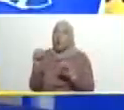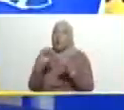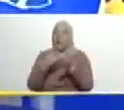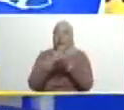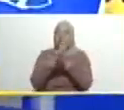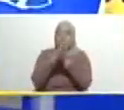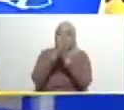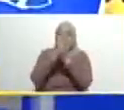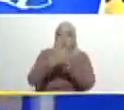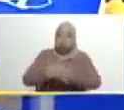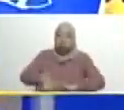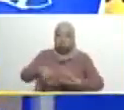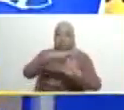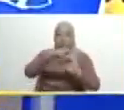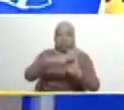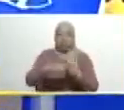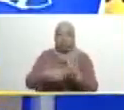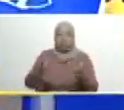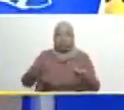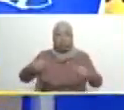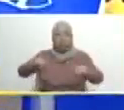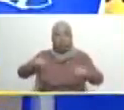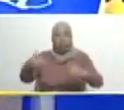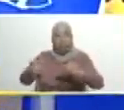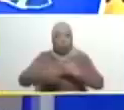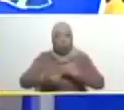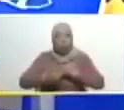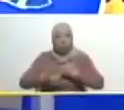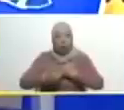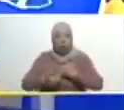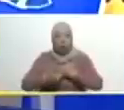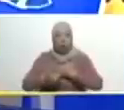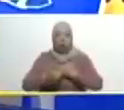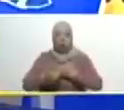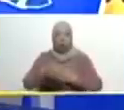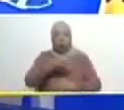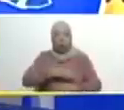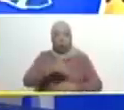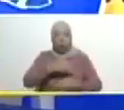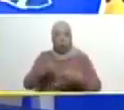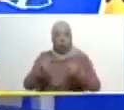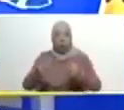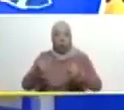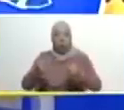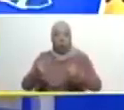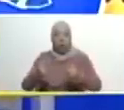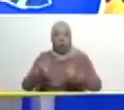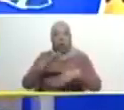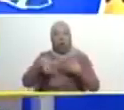criminales contra su economía, contra la sociedad, contra todo un país?